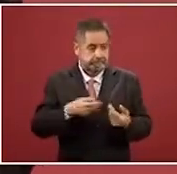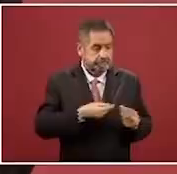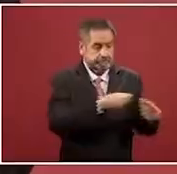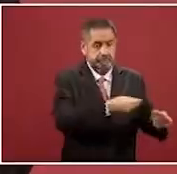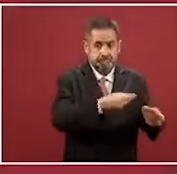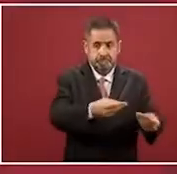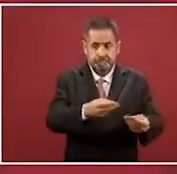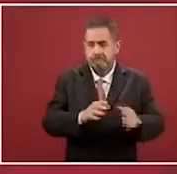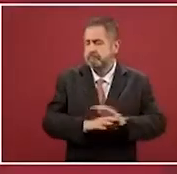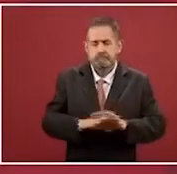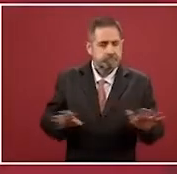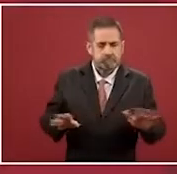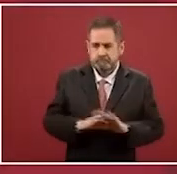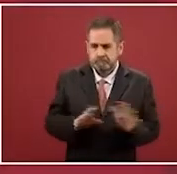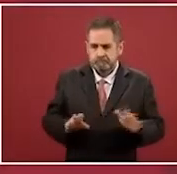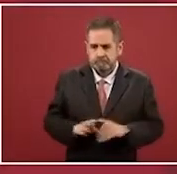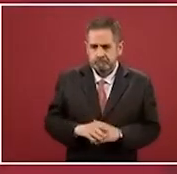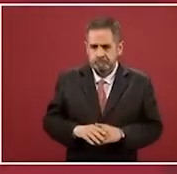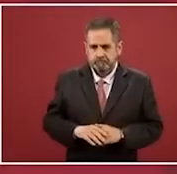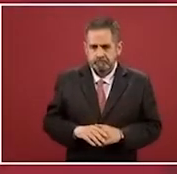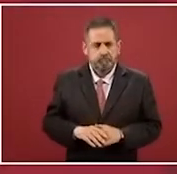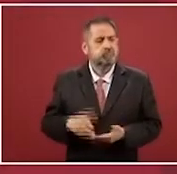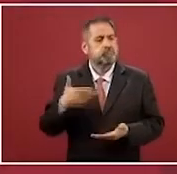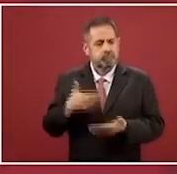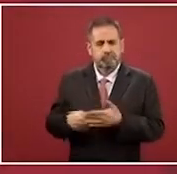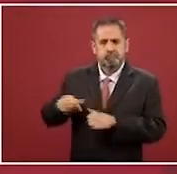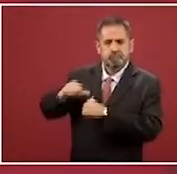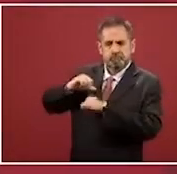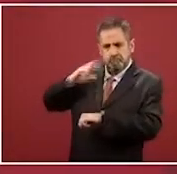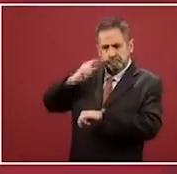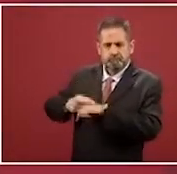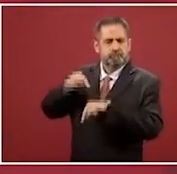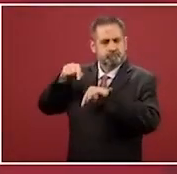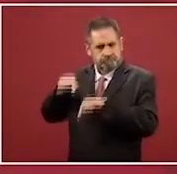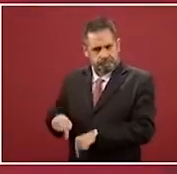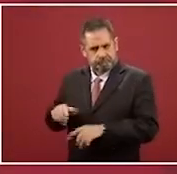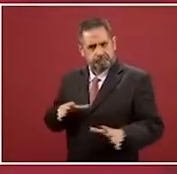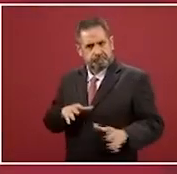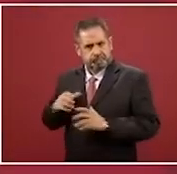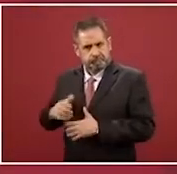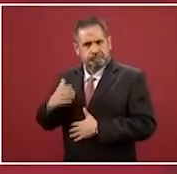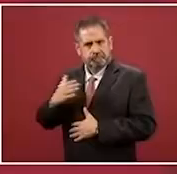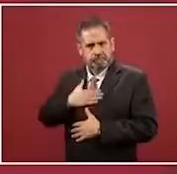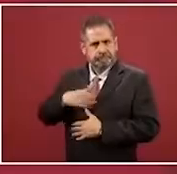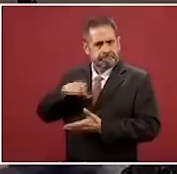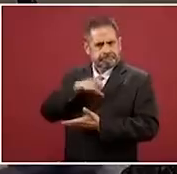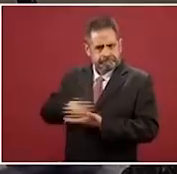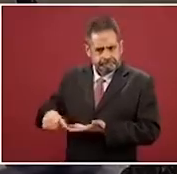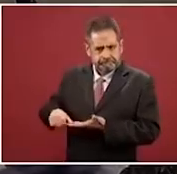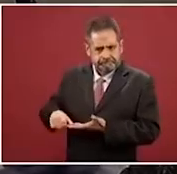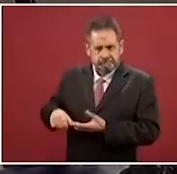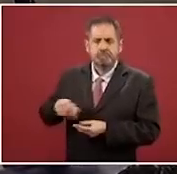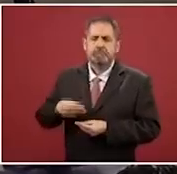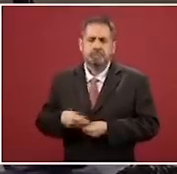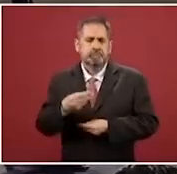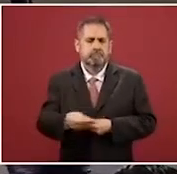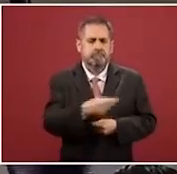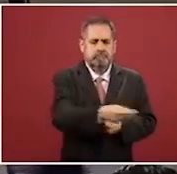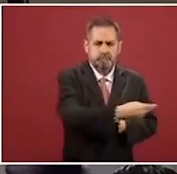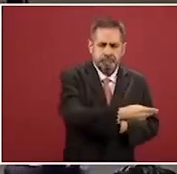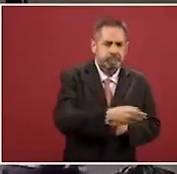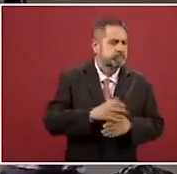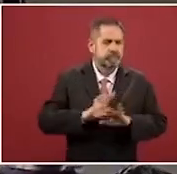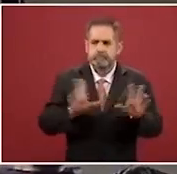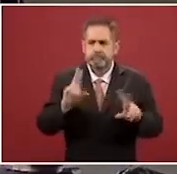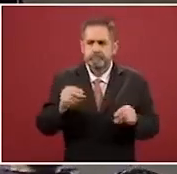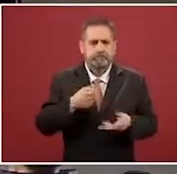su cuenta, ¿no? No, todo está completamente centralizado. Son compras en